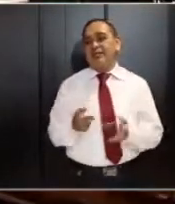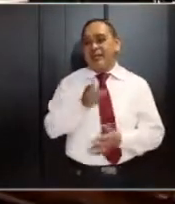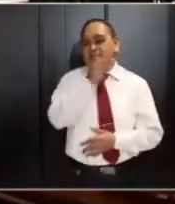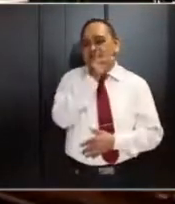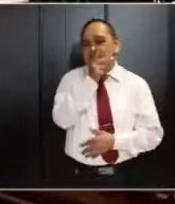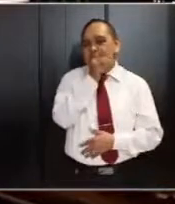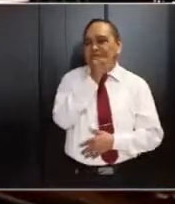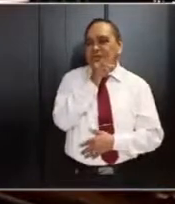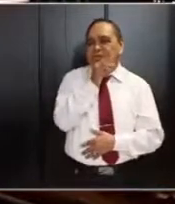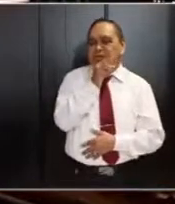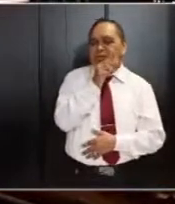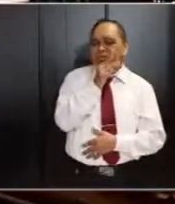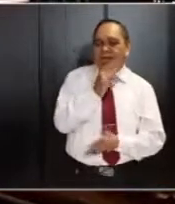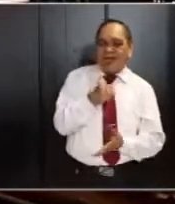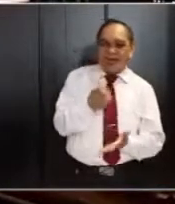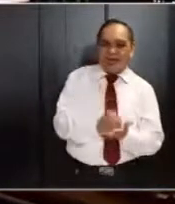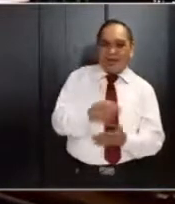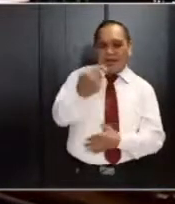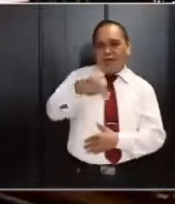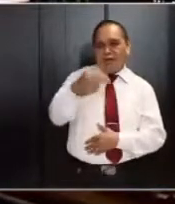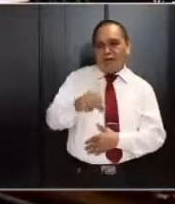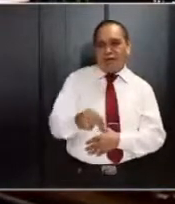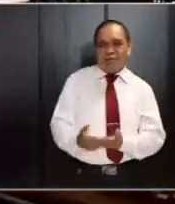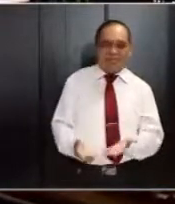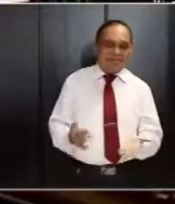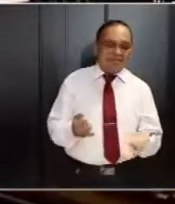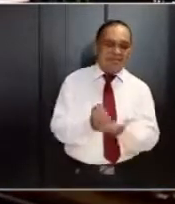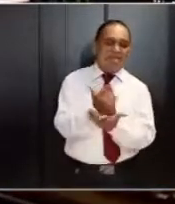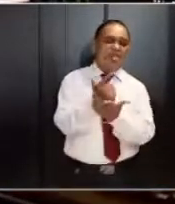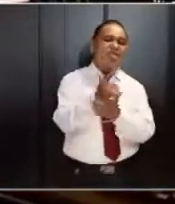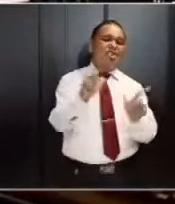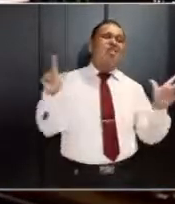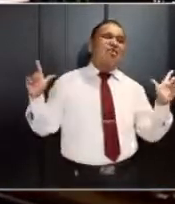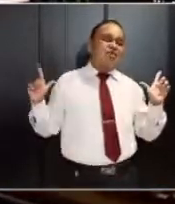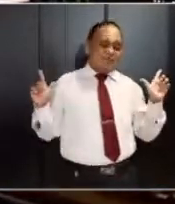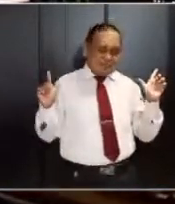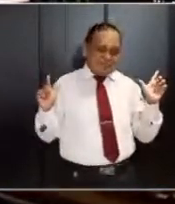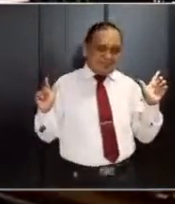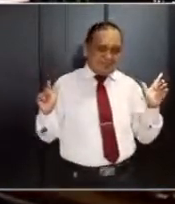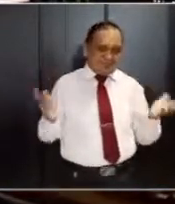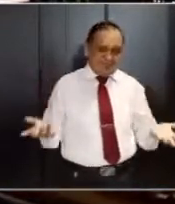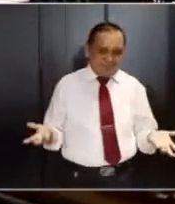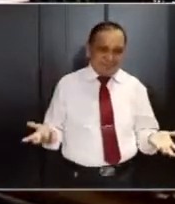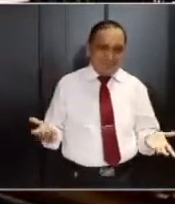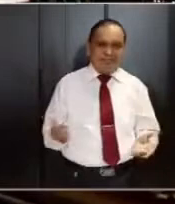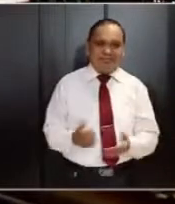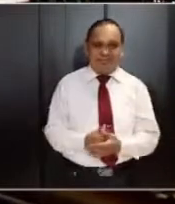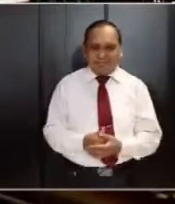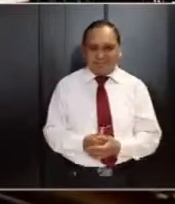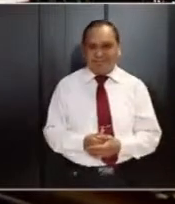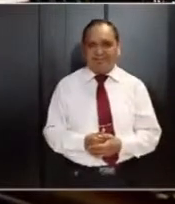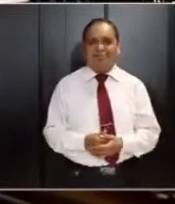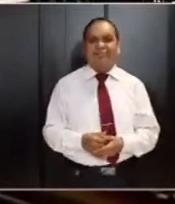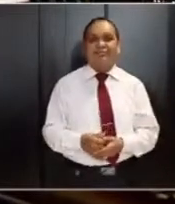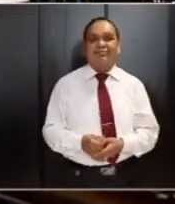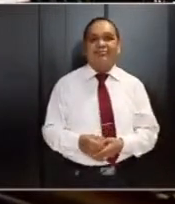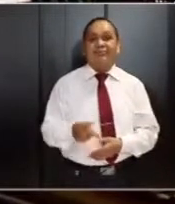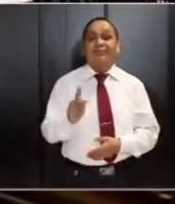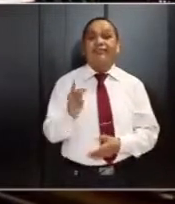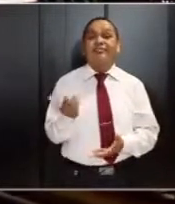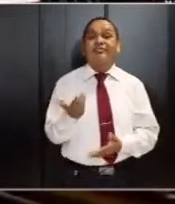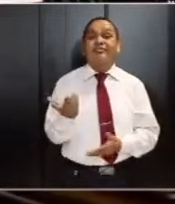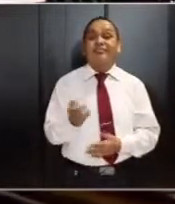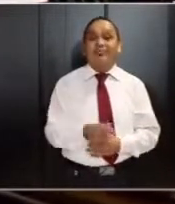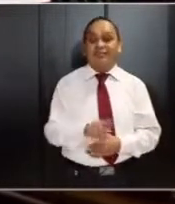ya ni se rompan la cabeza, se van a llamar como quieran, así son los hijos, ¿no? Ay, mi vida, ¿y por qué se dicen por